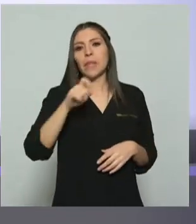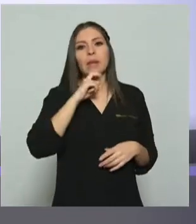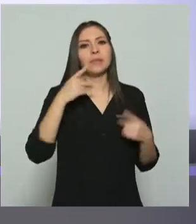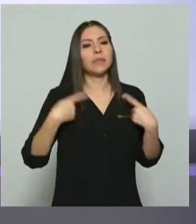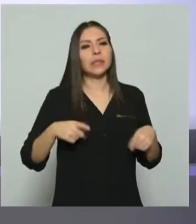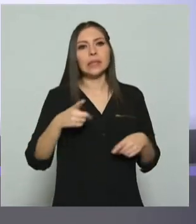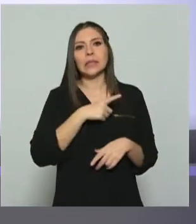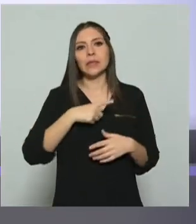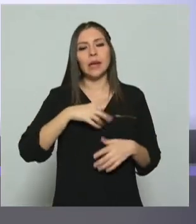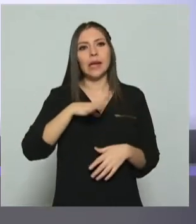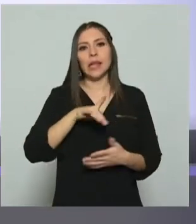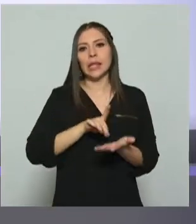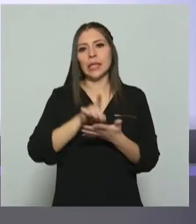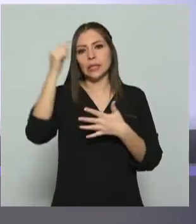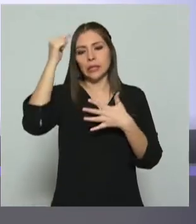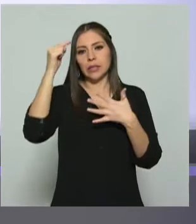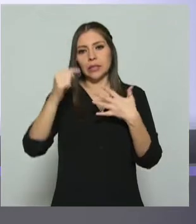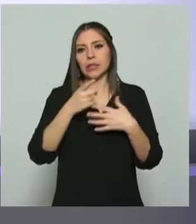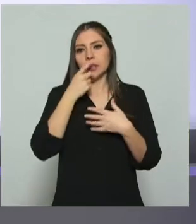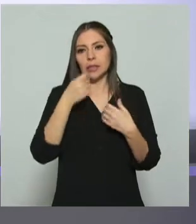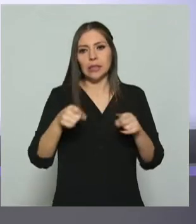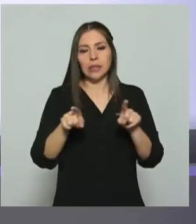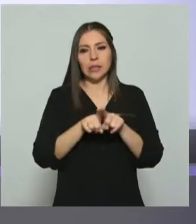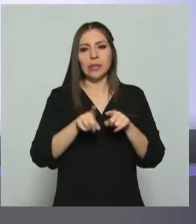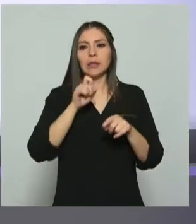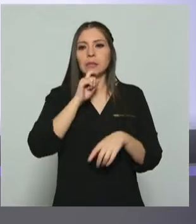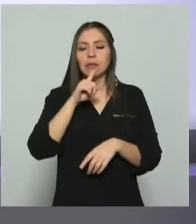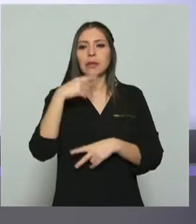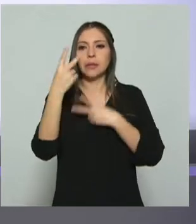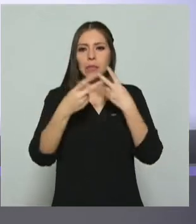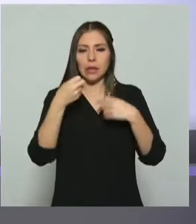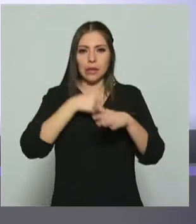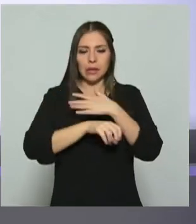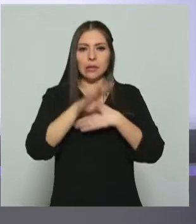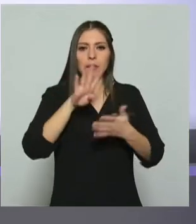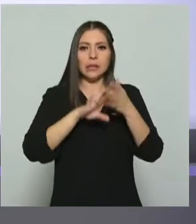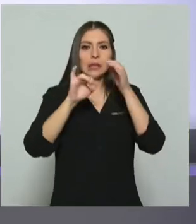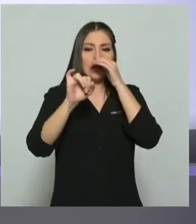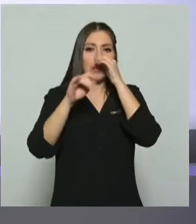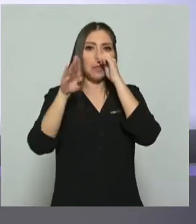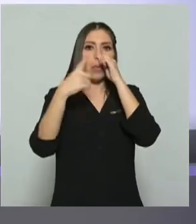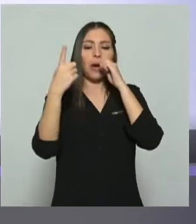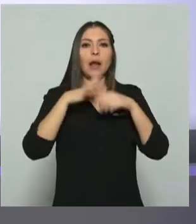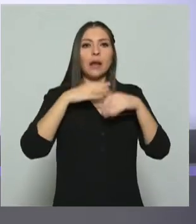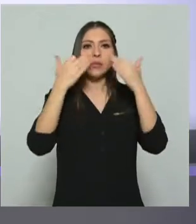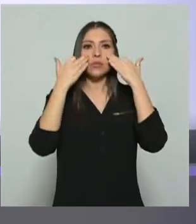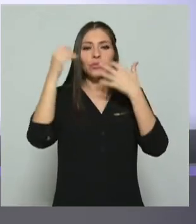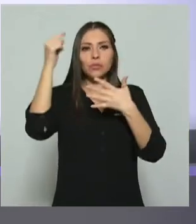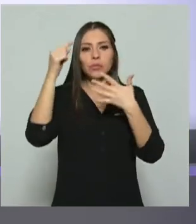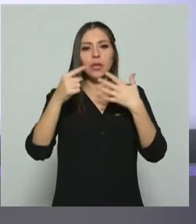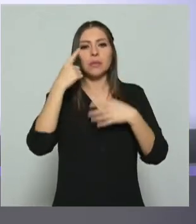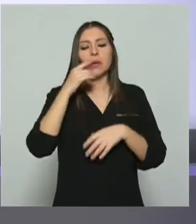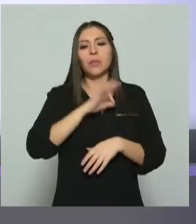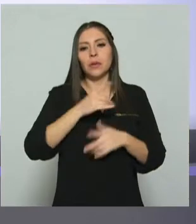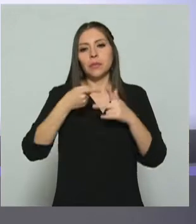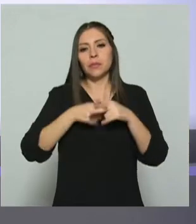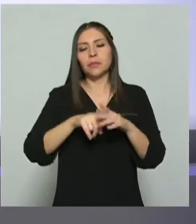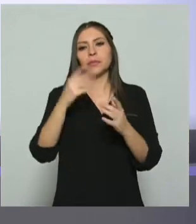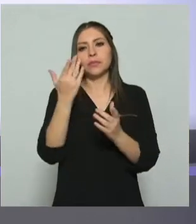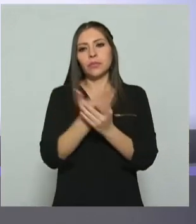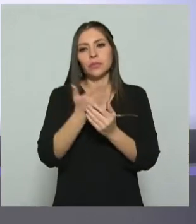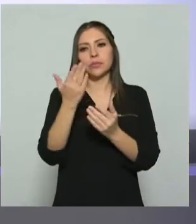de atención en estos casos establece que se le vinculará a proceso porque se encuentran los elementos suficientes para integrar una carpeta de